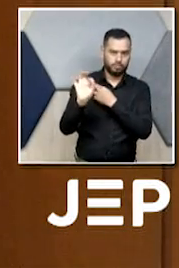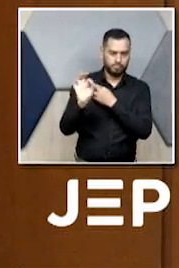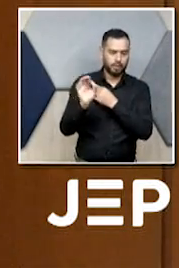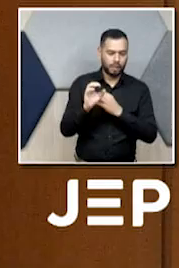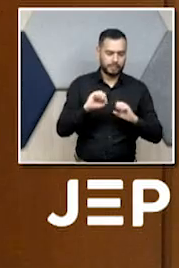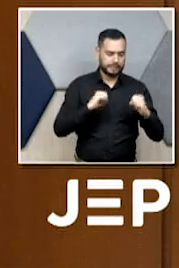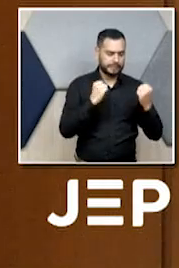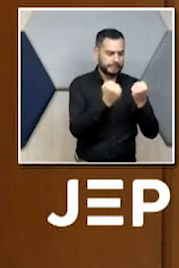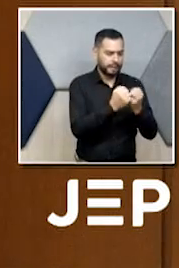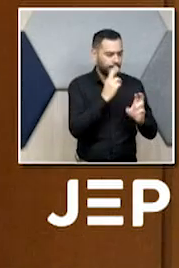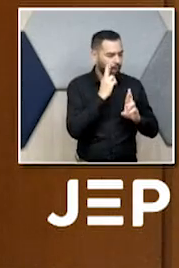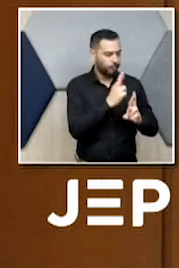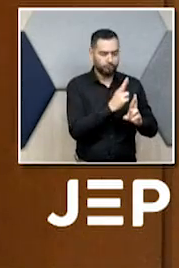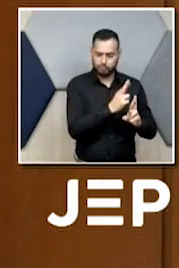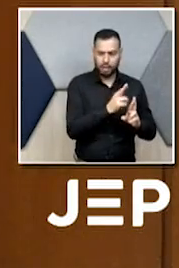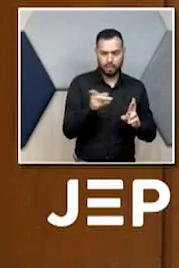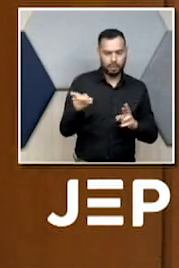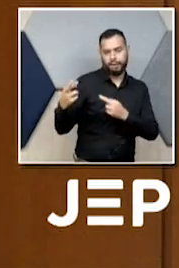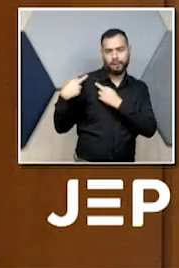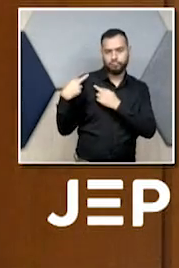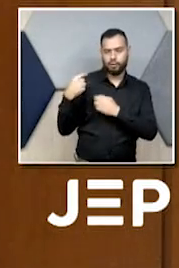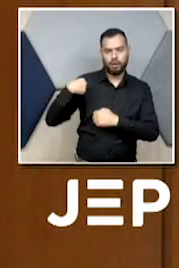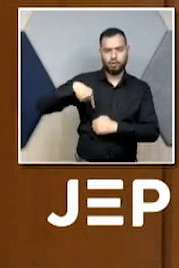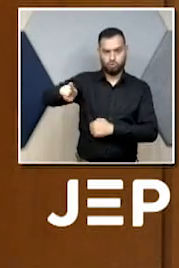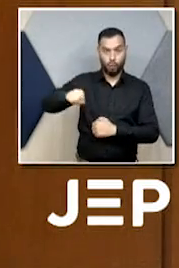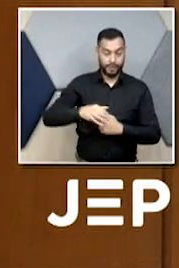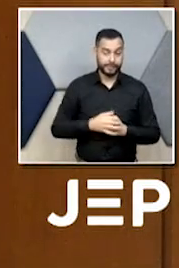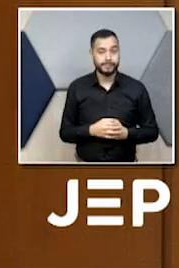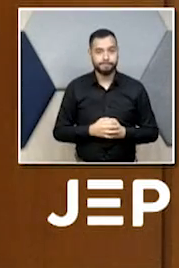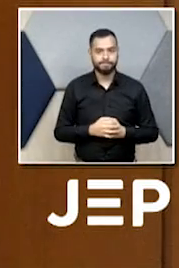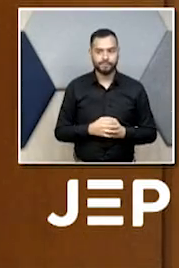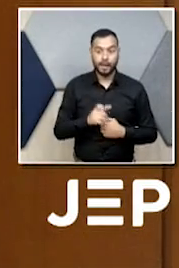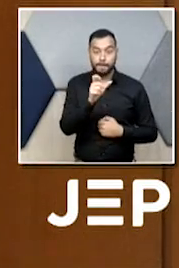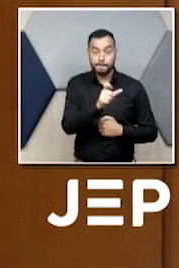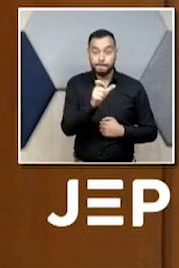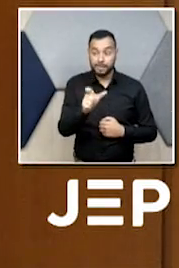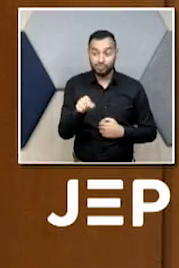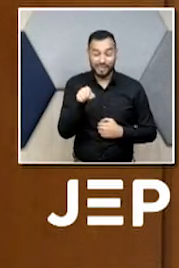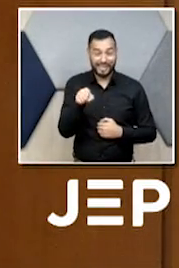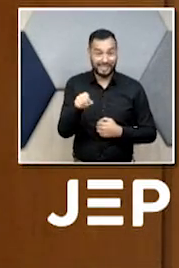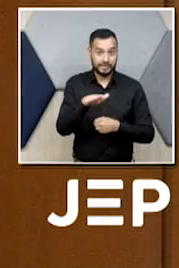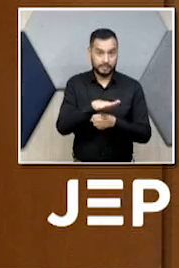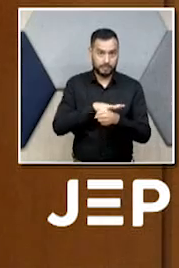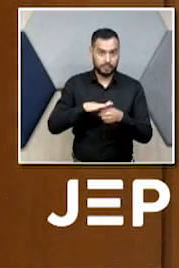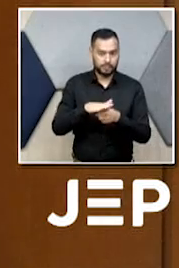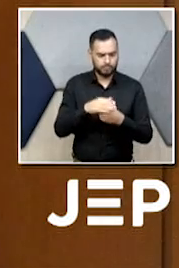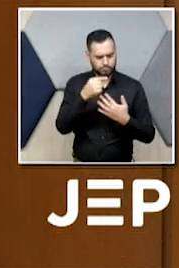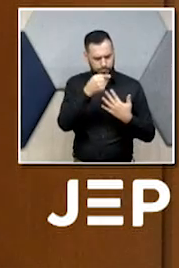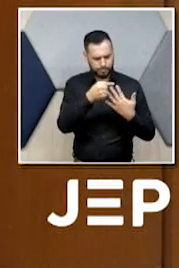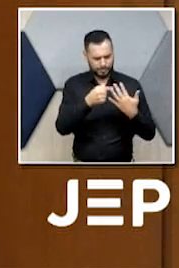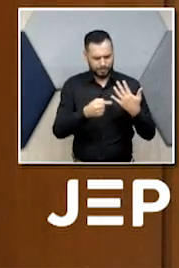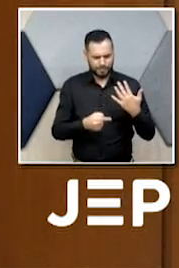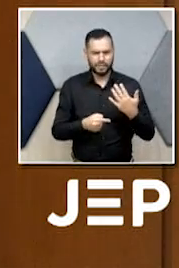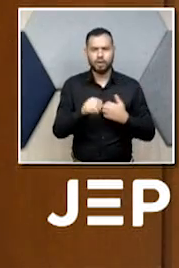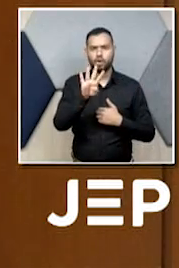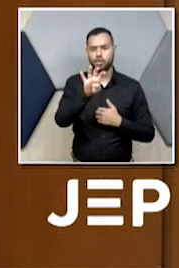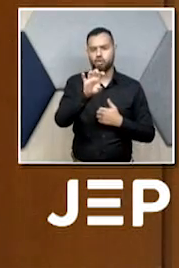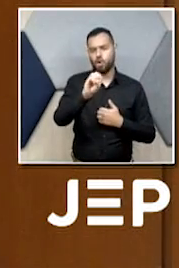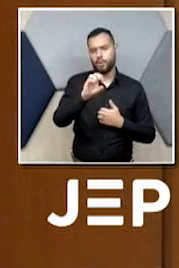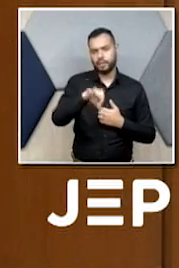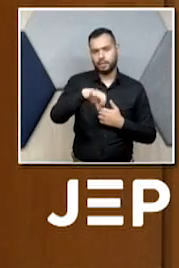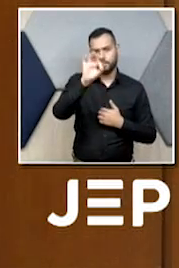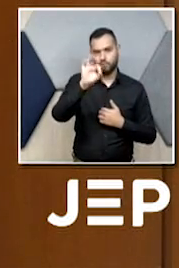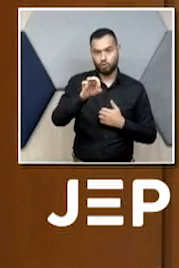reconocimiento. Las personas en esta situación reúnen casi el 90% de los comparecientes